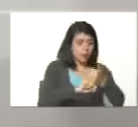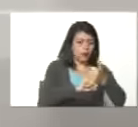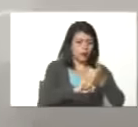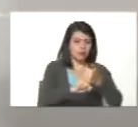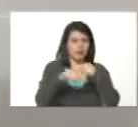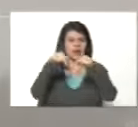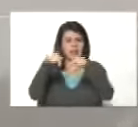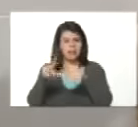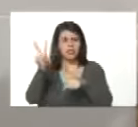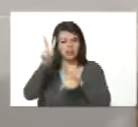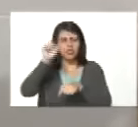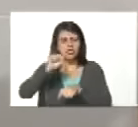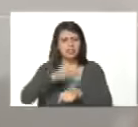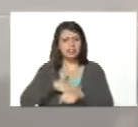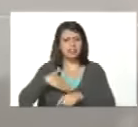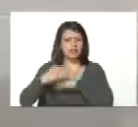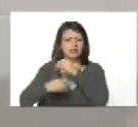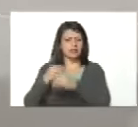sí se atreven?